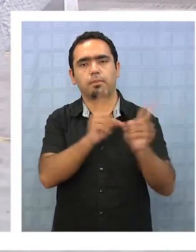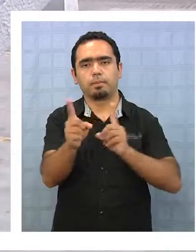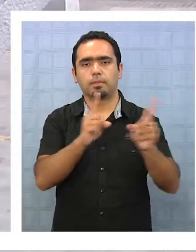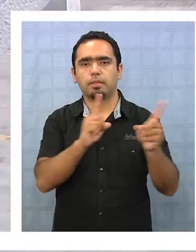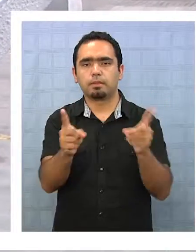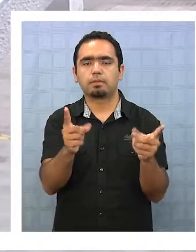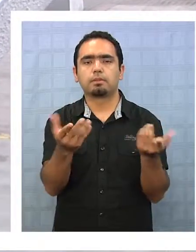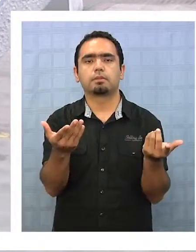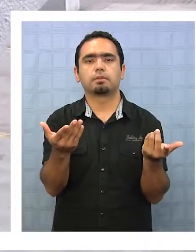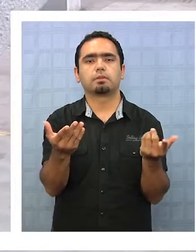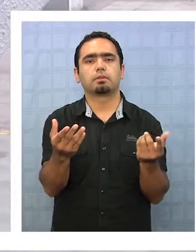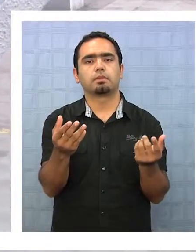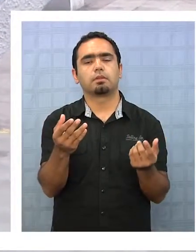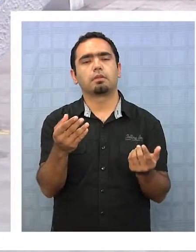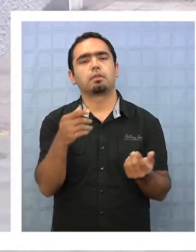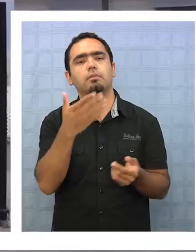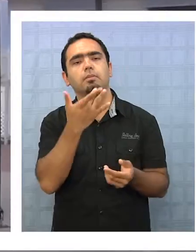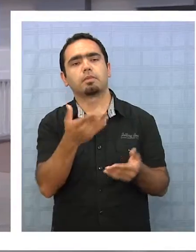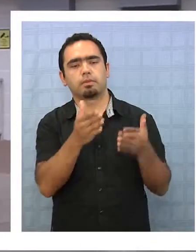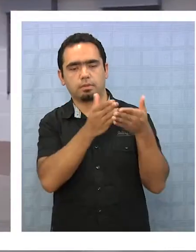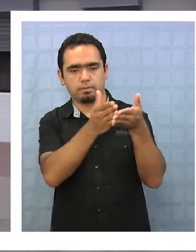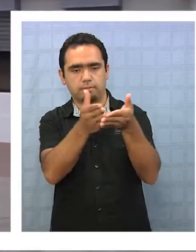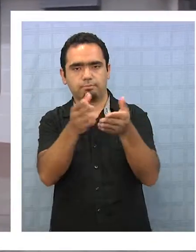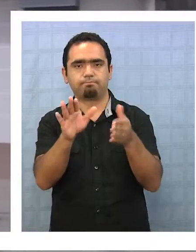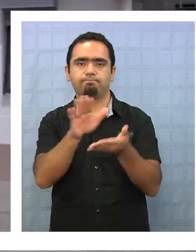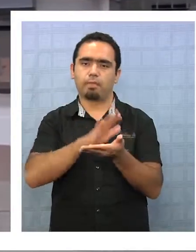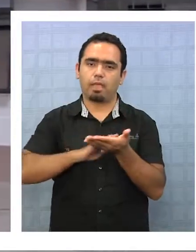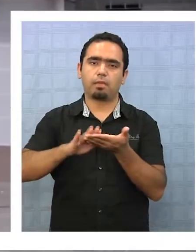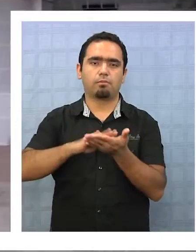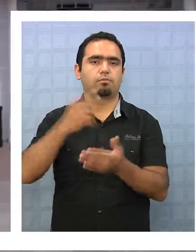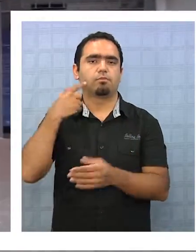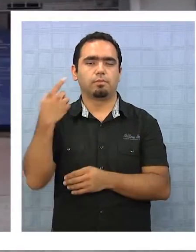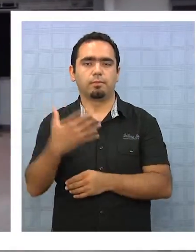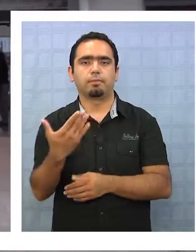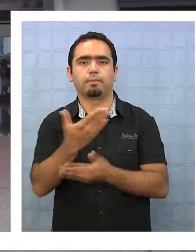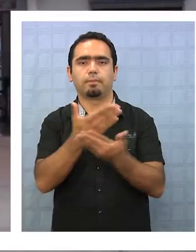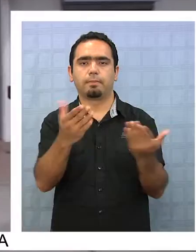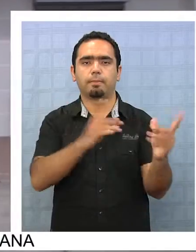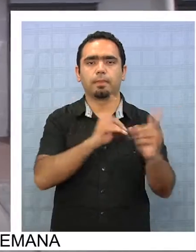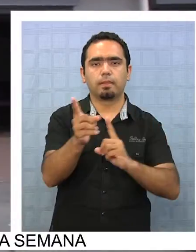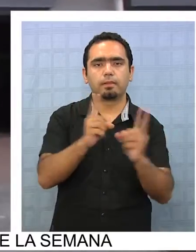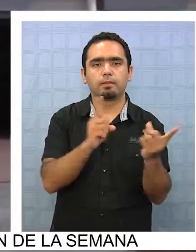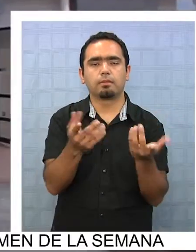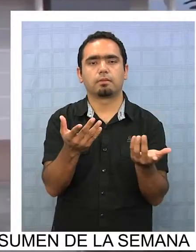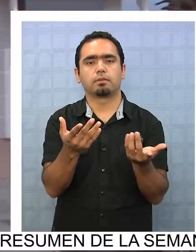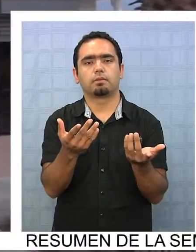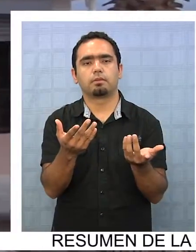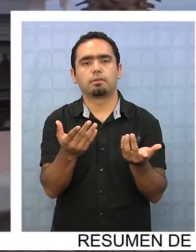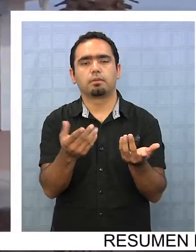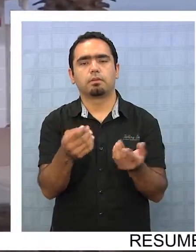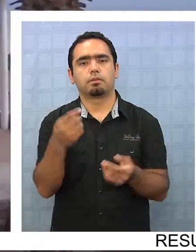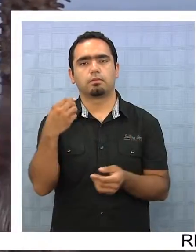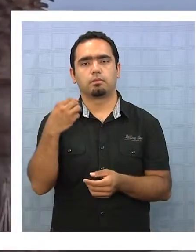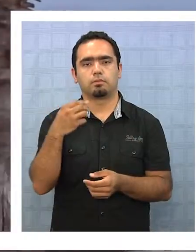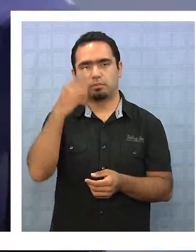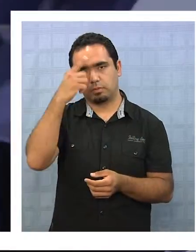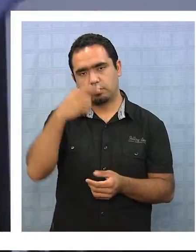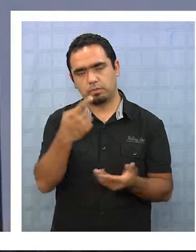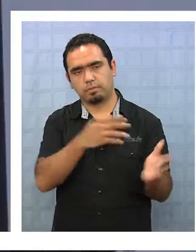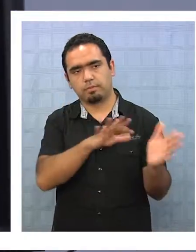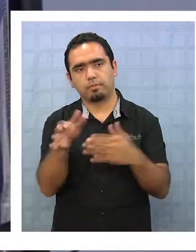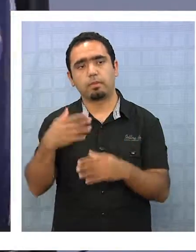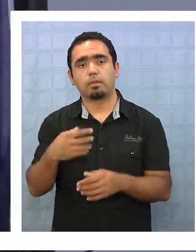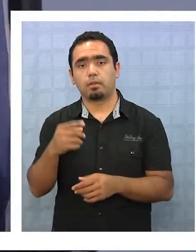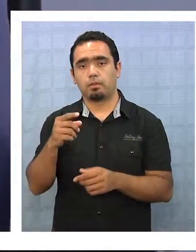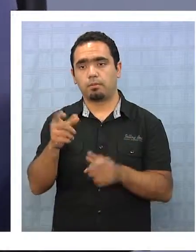administración de la Corbett Museo porque es un ejemplo de gestión en relación a los museos y el patrimonio.